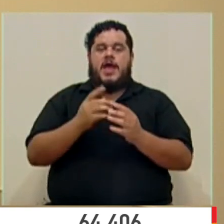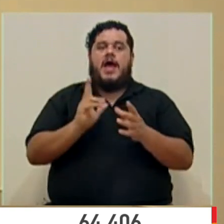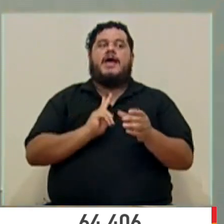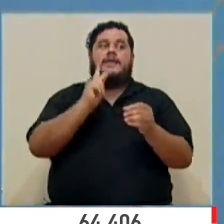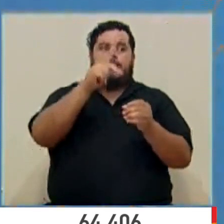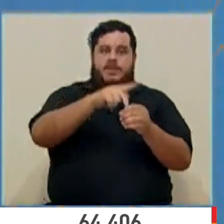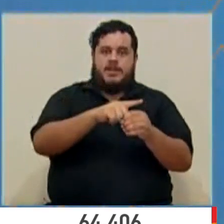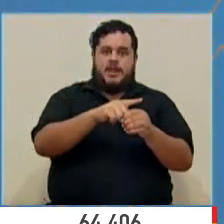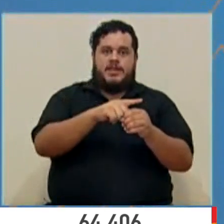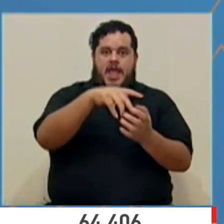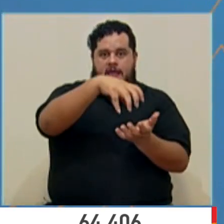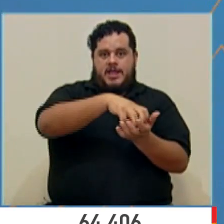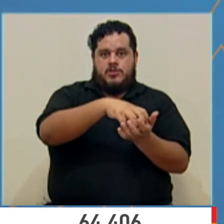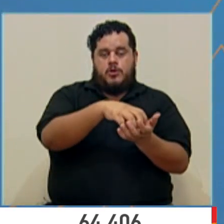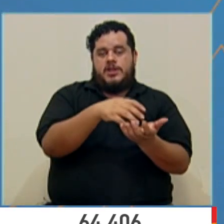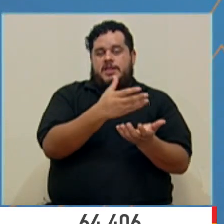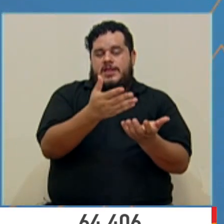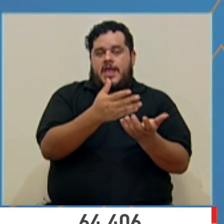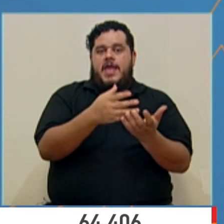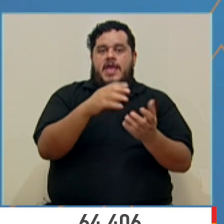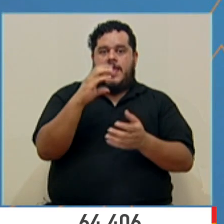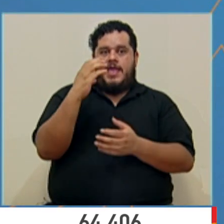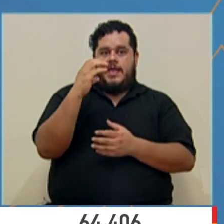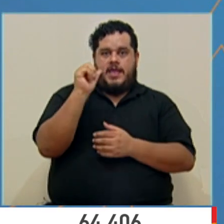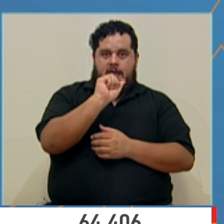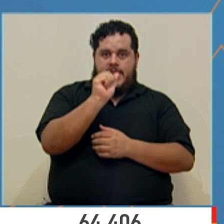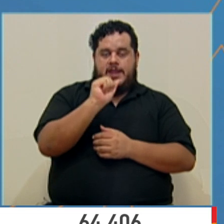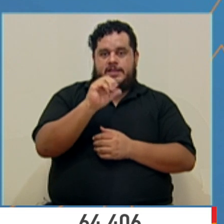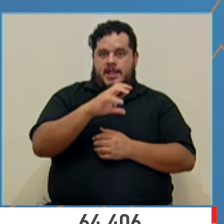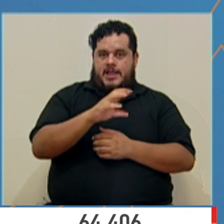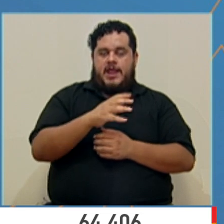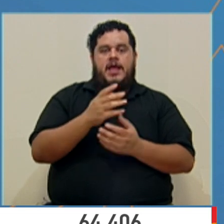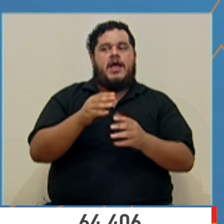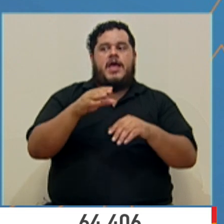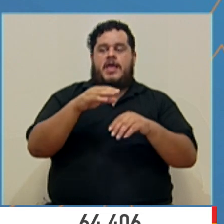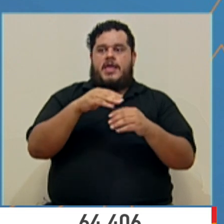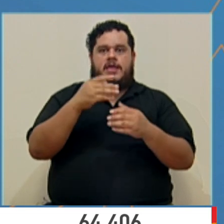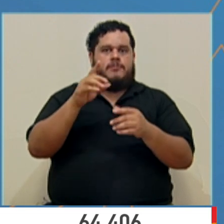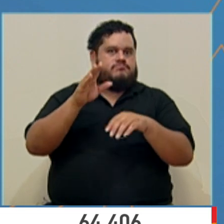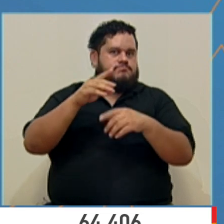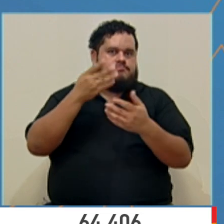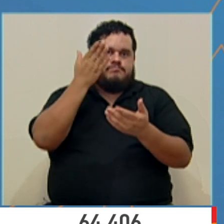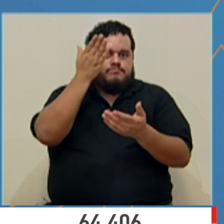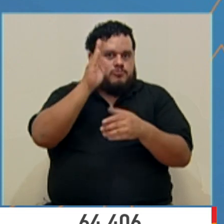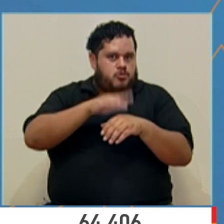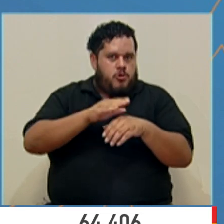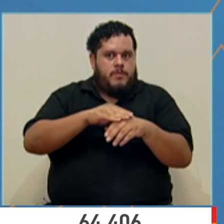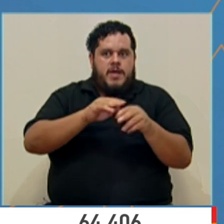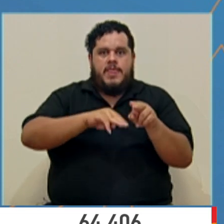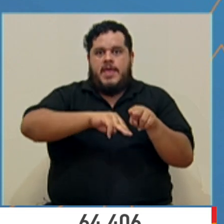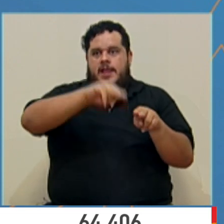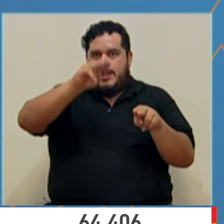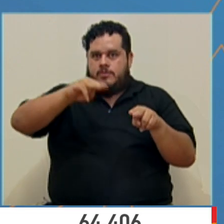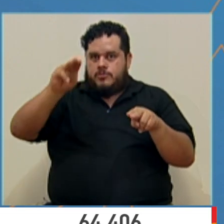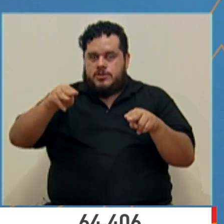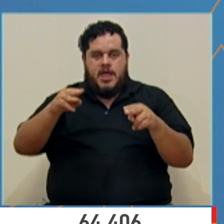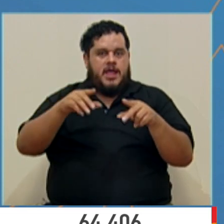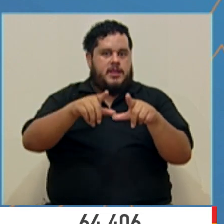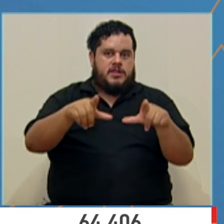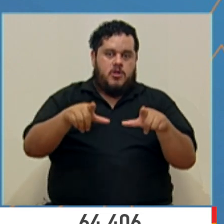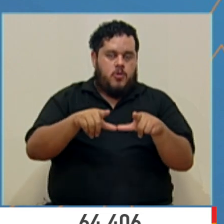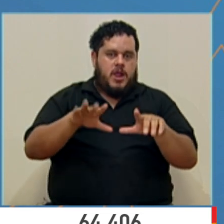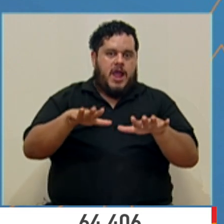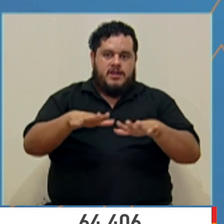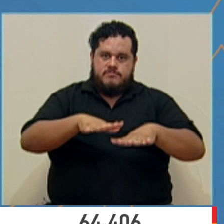a cantones que están en alerta naranja, esto por las condiciones geográficas, distancia y las características en